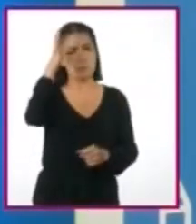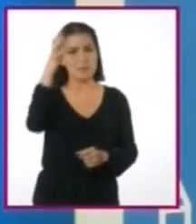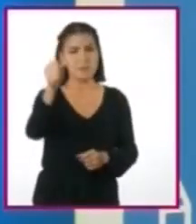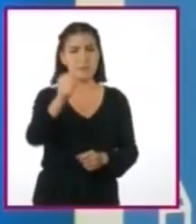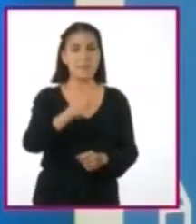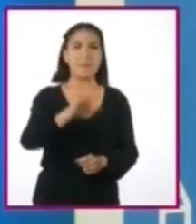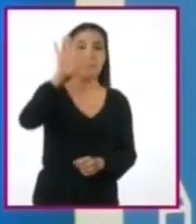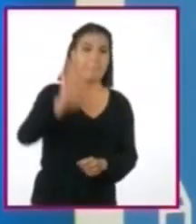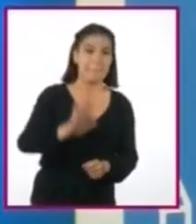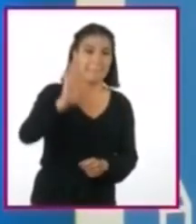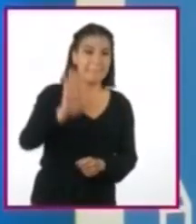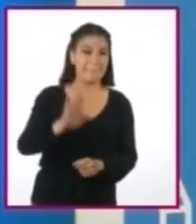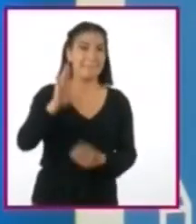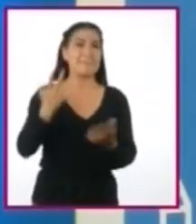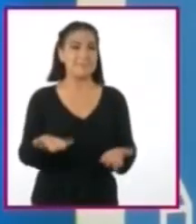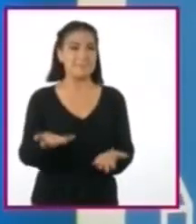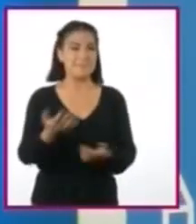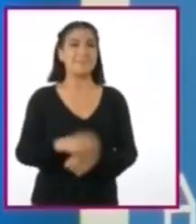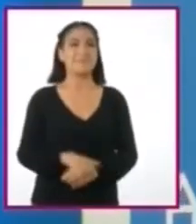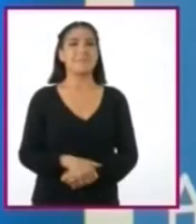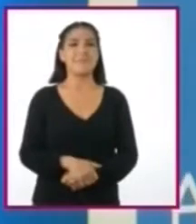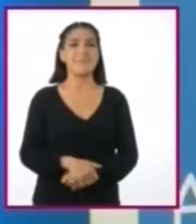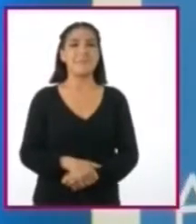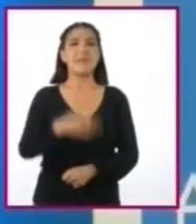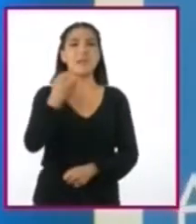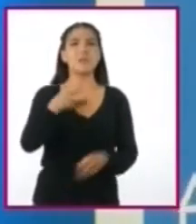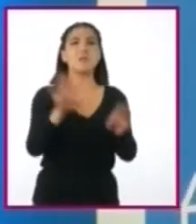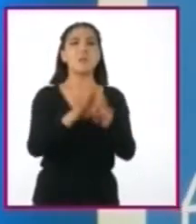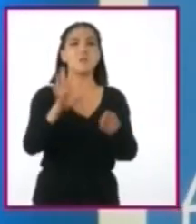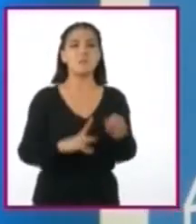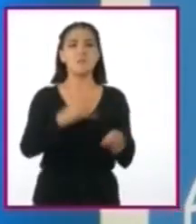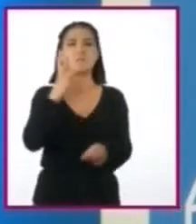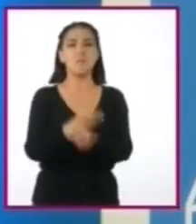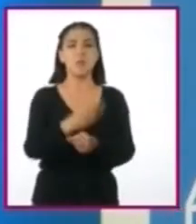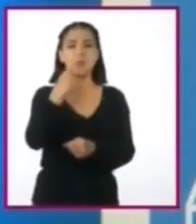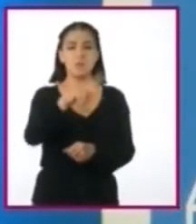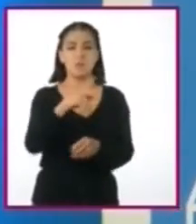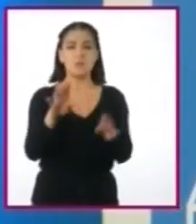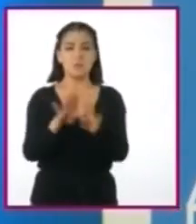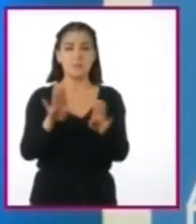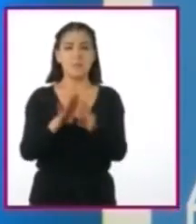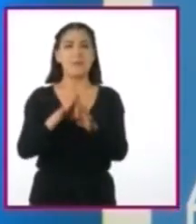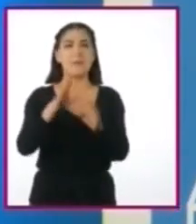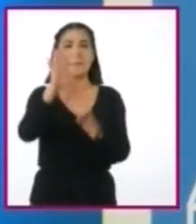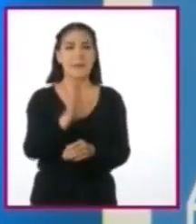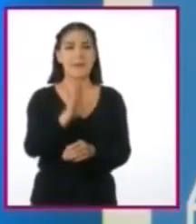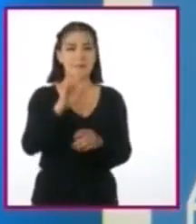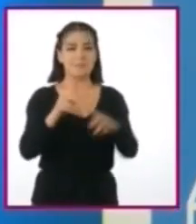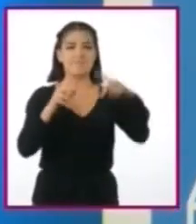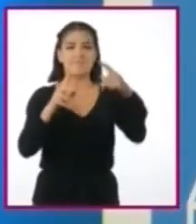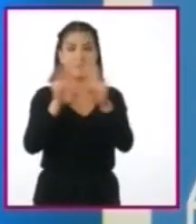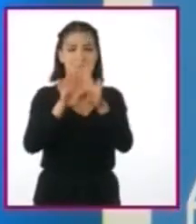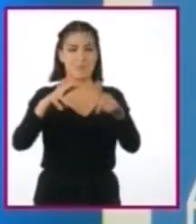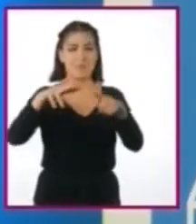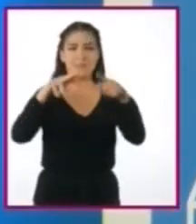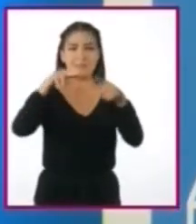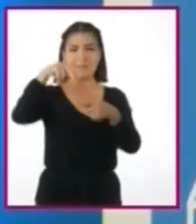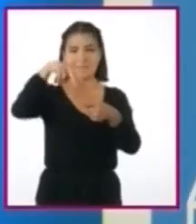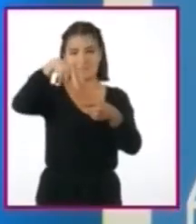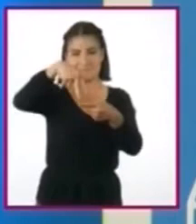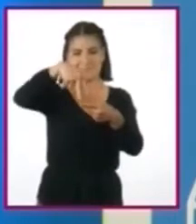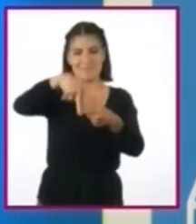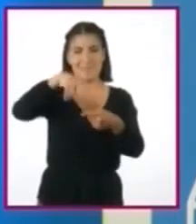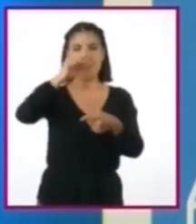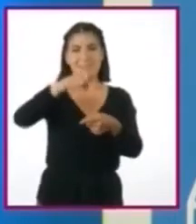semejanza. Veremos una de las aplicaciones de los criterios de semejanza de triángulos en la obtención de